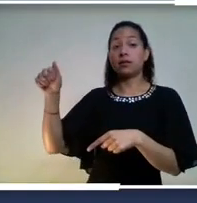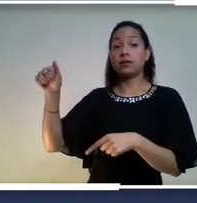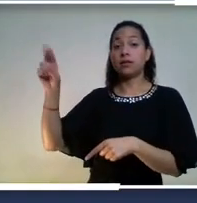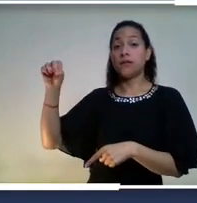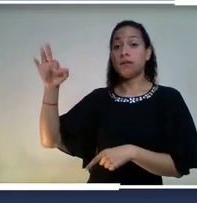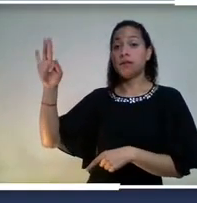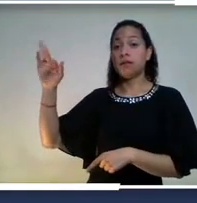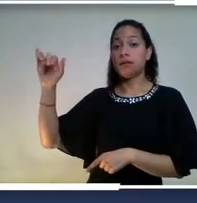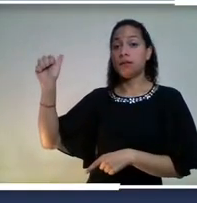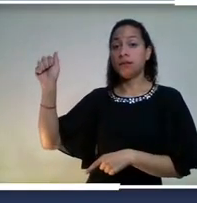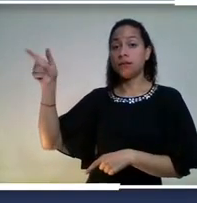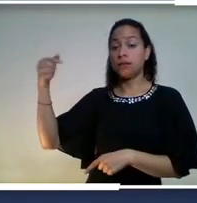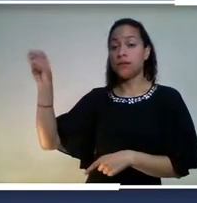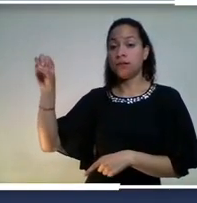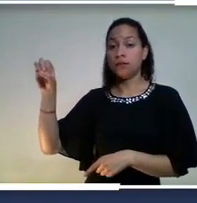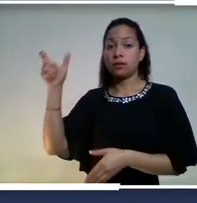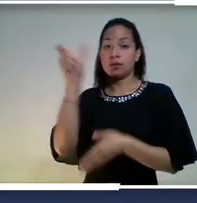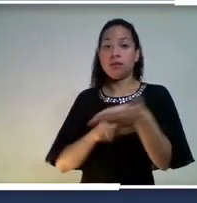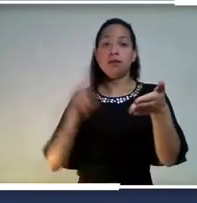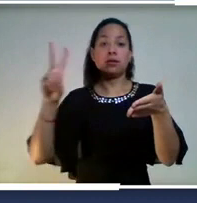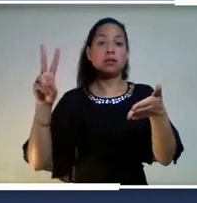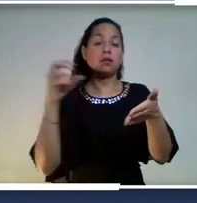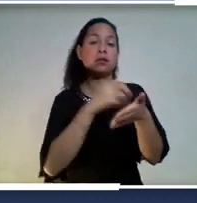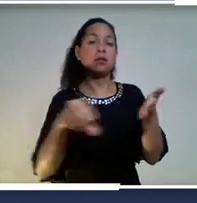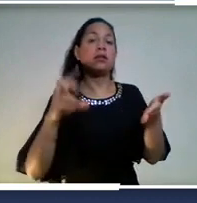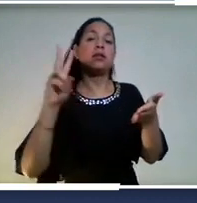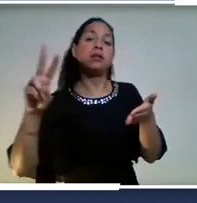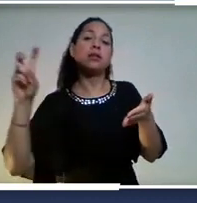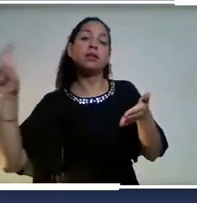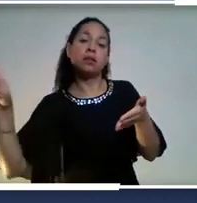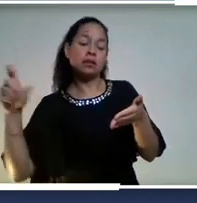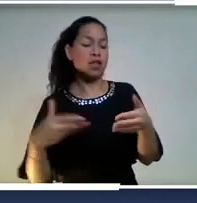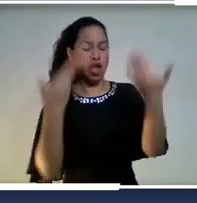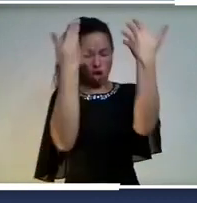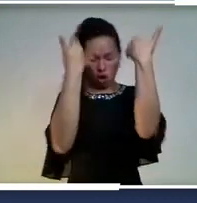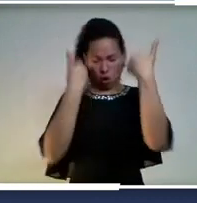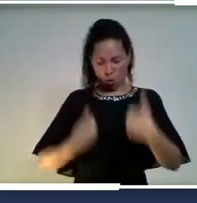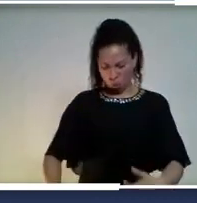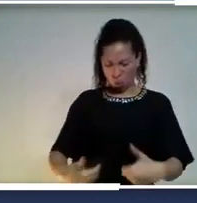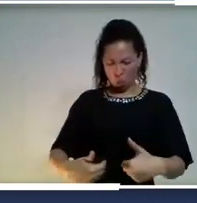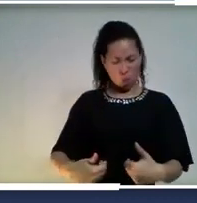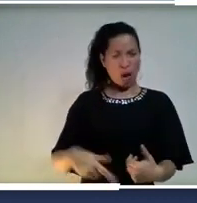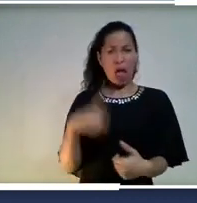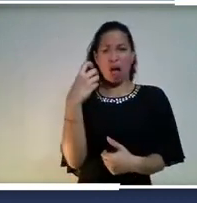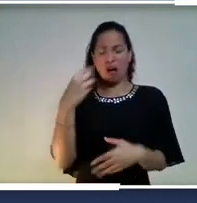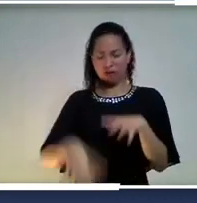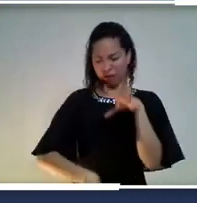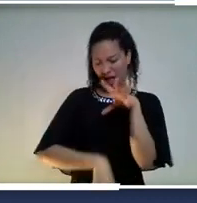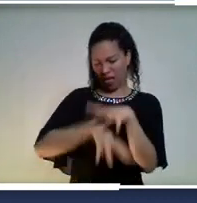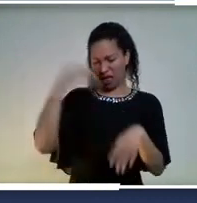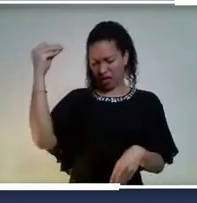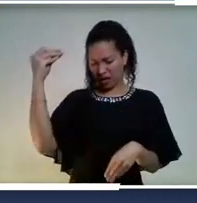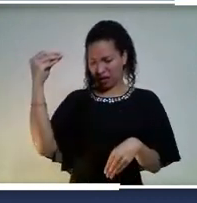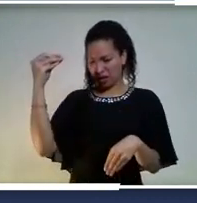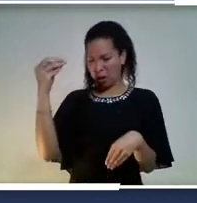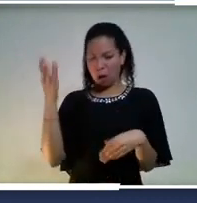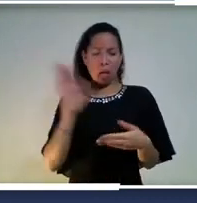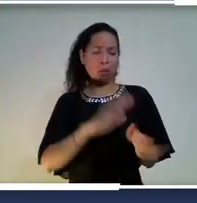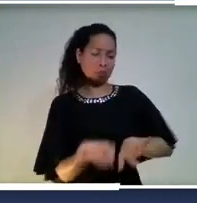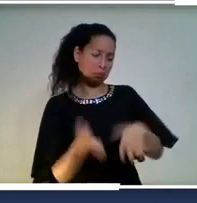porque como el cuerpo sin espíritu está muerto así también la fe sin obras está muerta